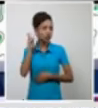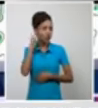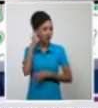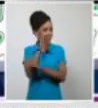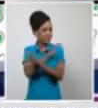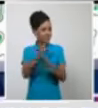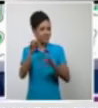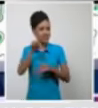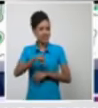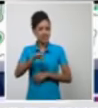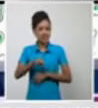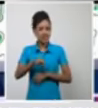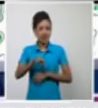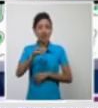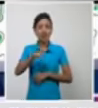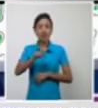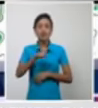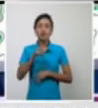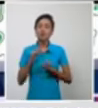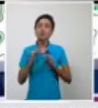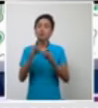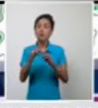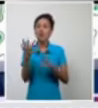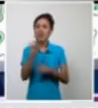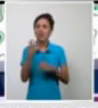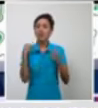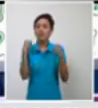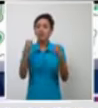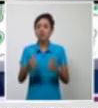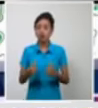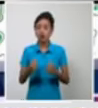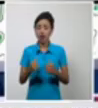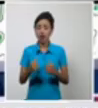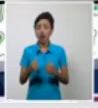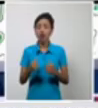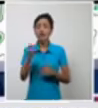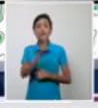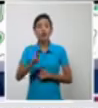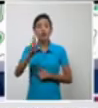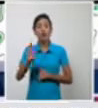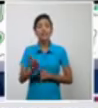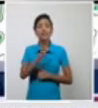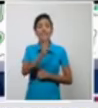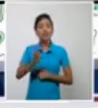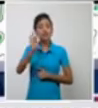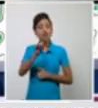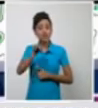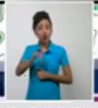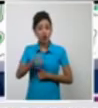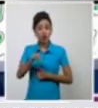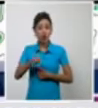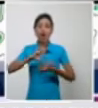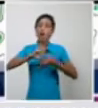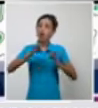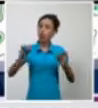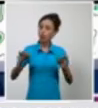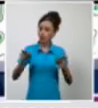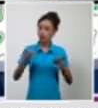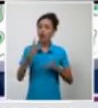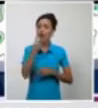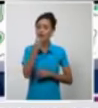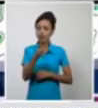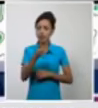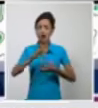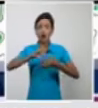Alfonso González. Les anuncié que era directora del Instituto de Filosofía, pero viene en su condición de coordinadora del Consejo de